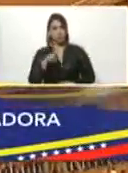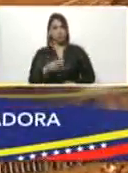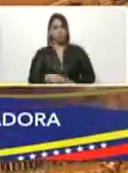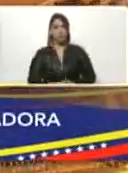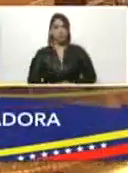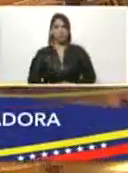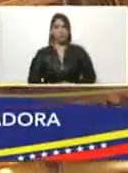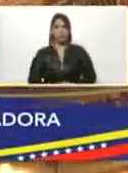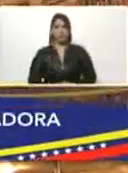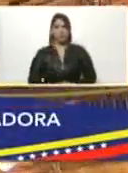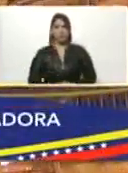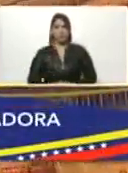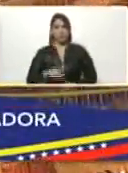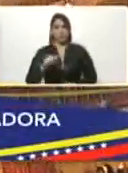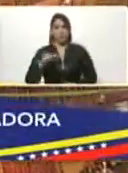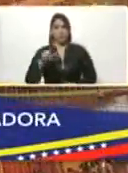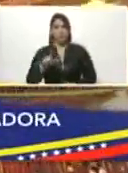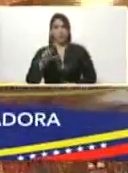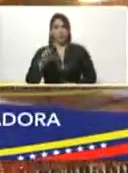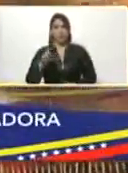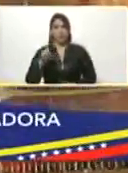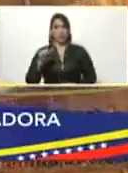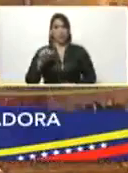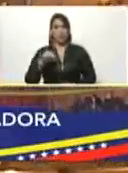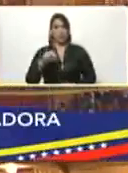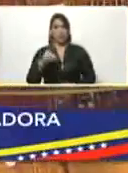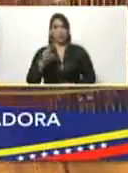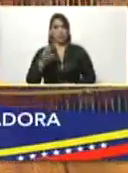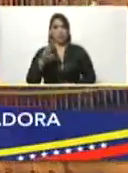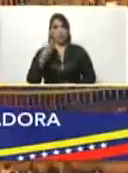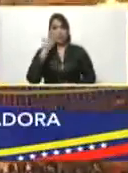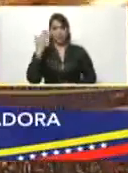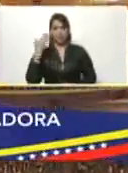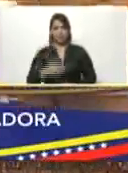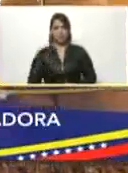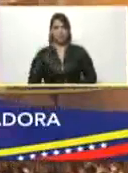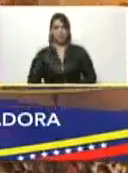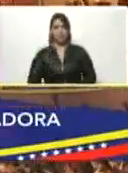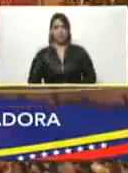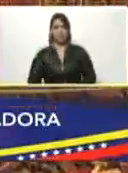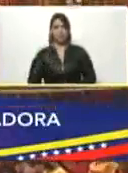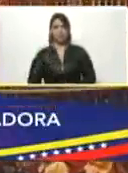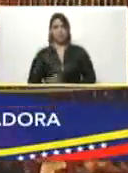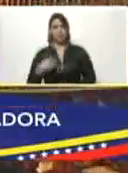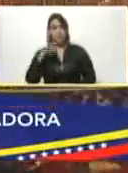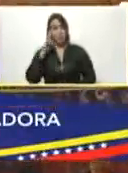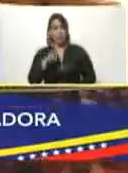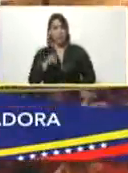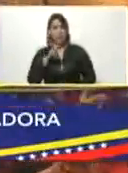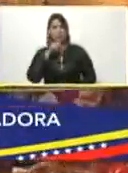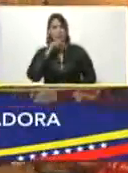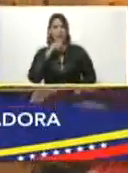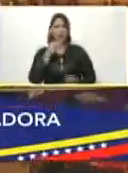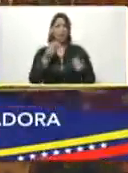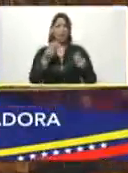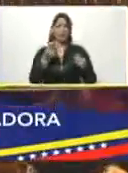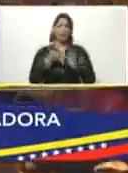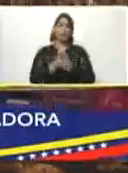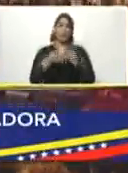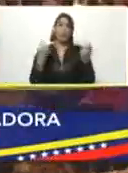a Alexander Torres. ¿Dónde está Alexander? Yo he visto a Alexander Torres hablar mucho de la campaña de